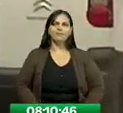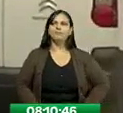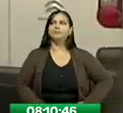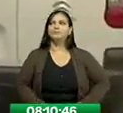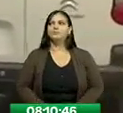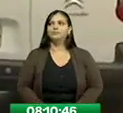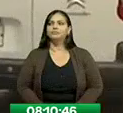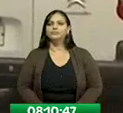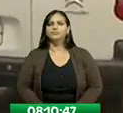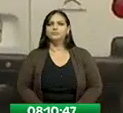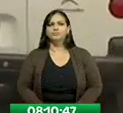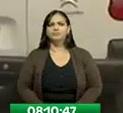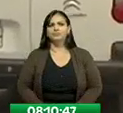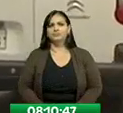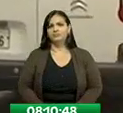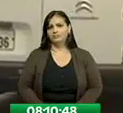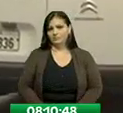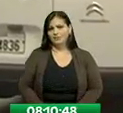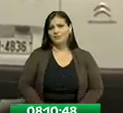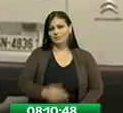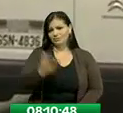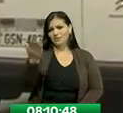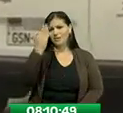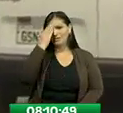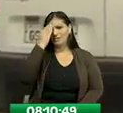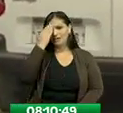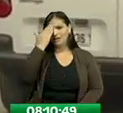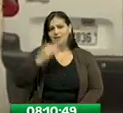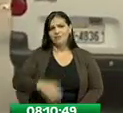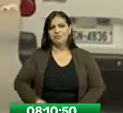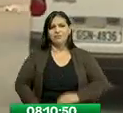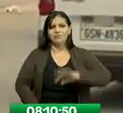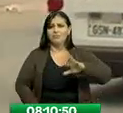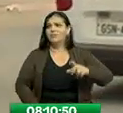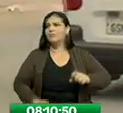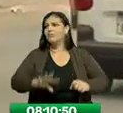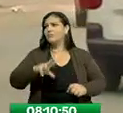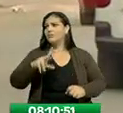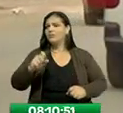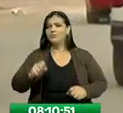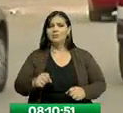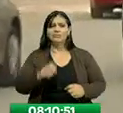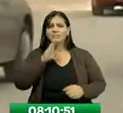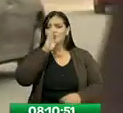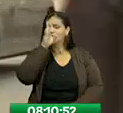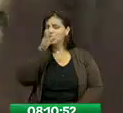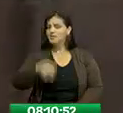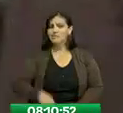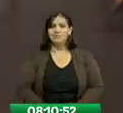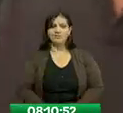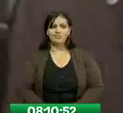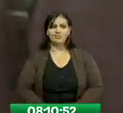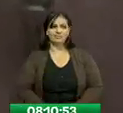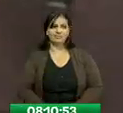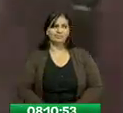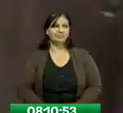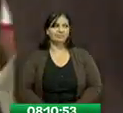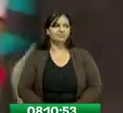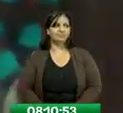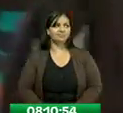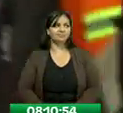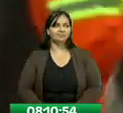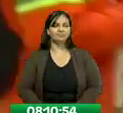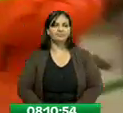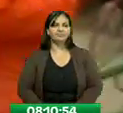son periodistas siempre dice robar un re trabadores tan lugar que tenga al operador lo